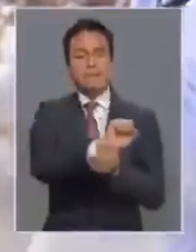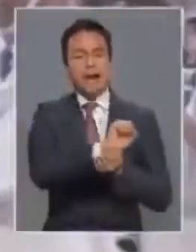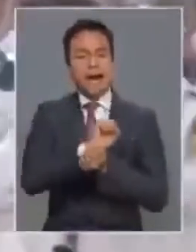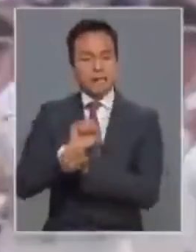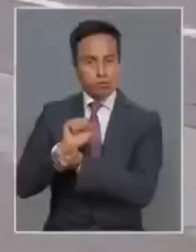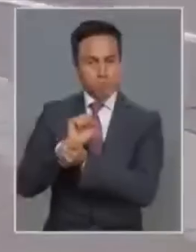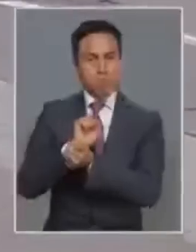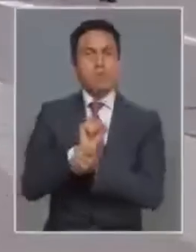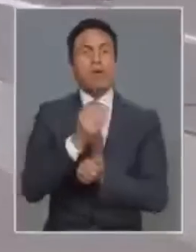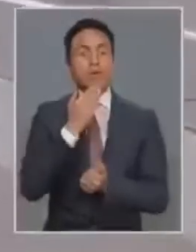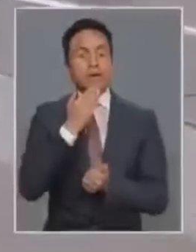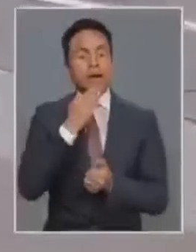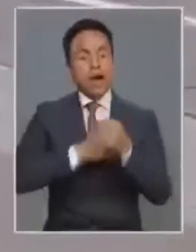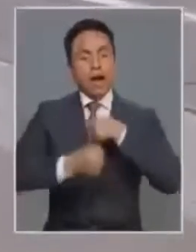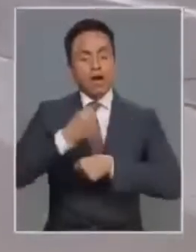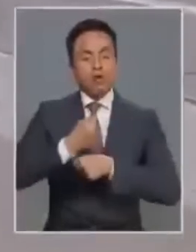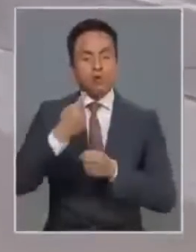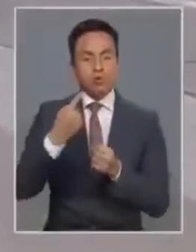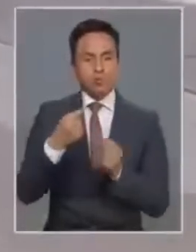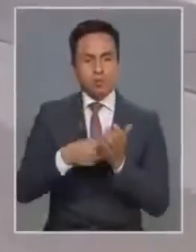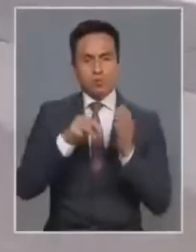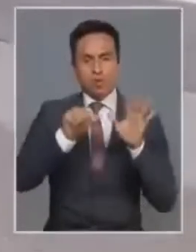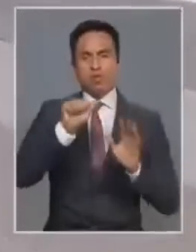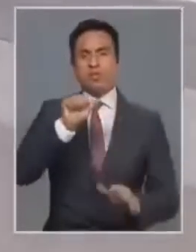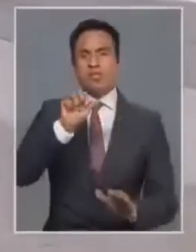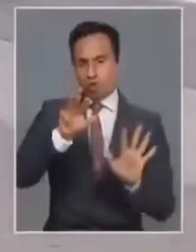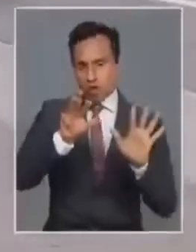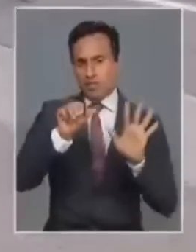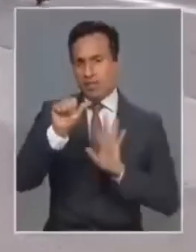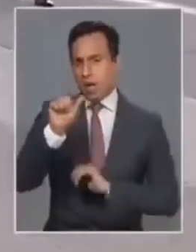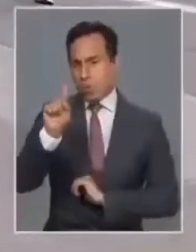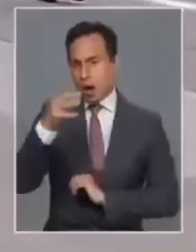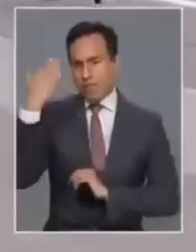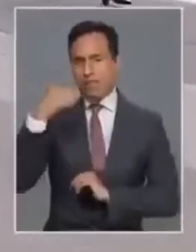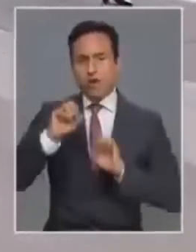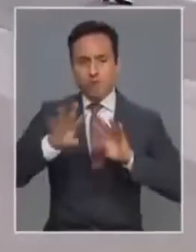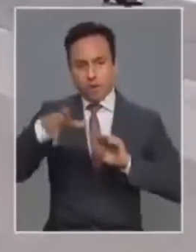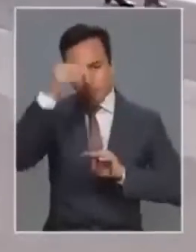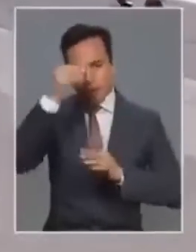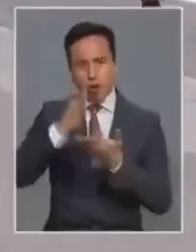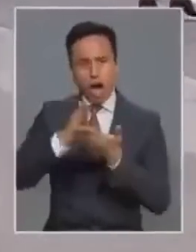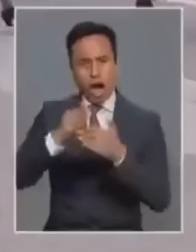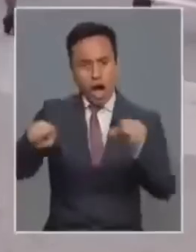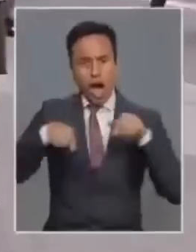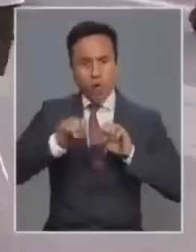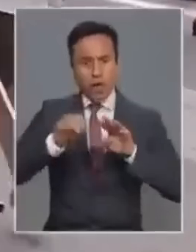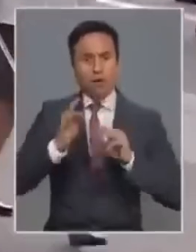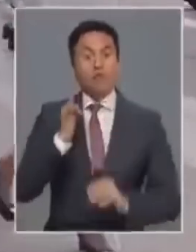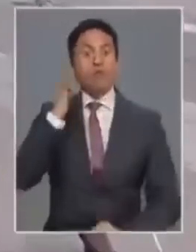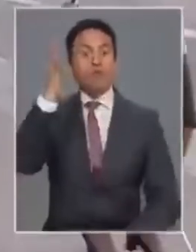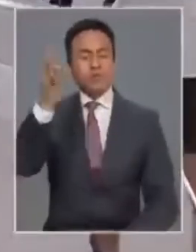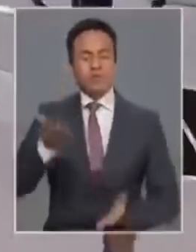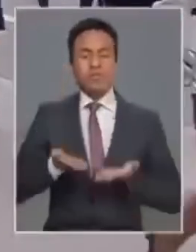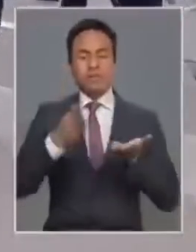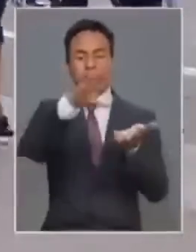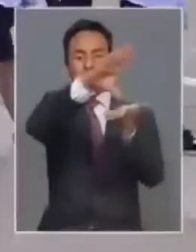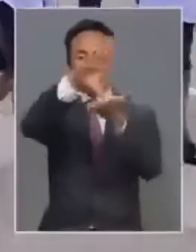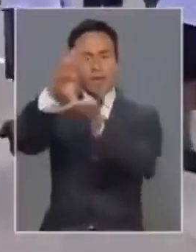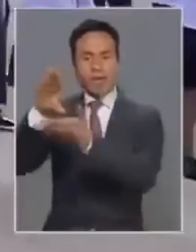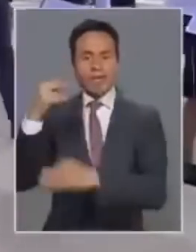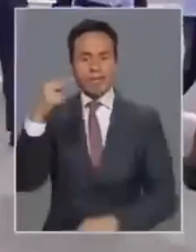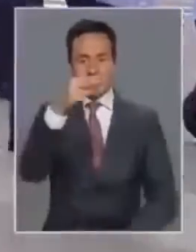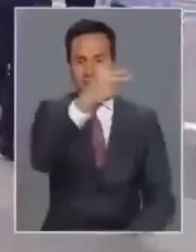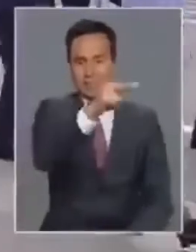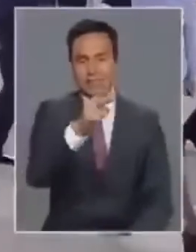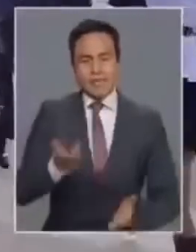todas tienen que pintarse rojo. O sea, ¿qué pasaría si alguna de las chicas dice de pronto, yo no me quiero pintar? Exacto. O sea, yo les hago esa pregunta, ¿no? Si de pronto alguna